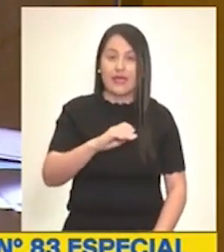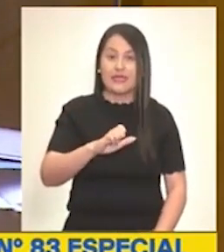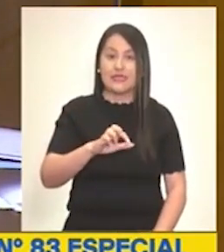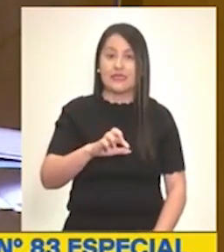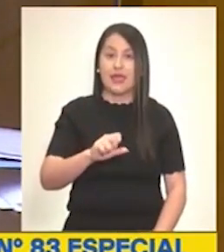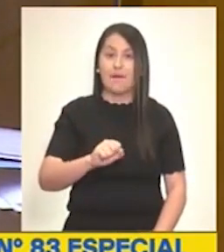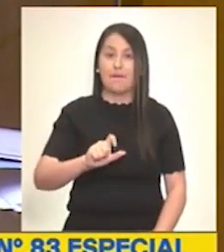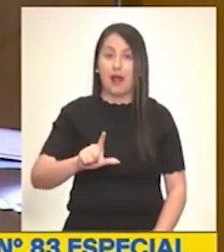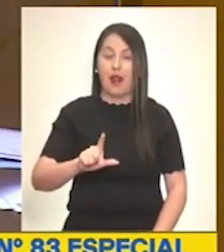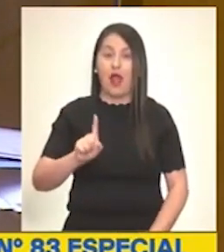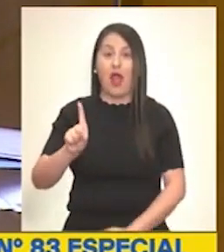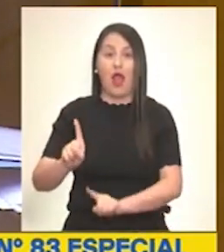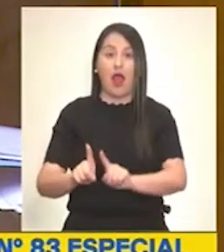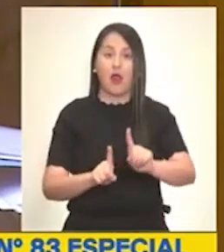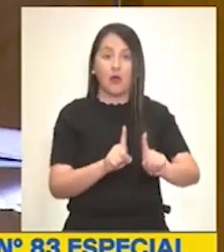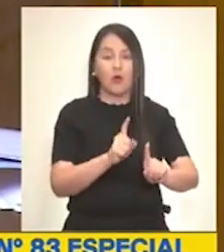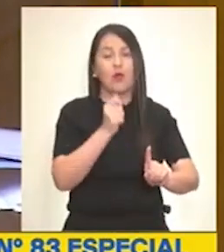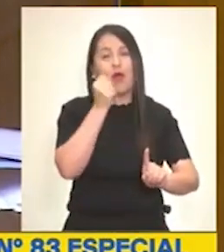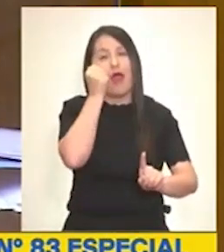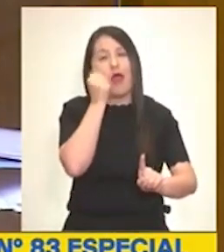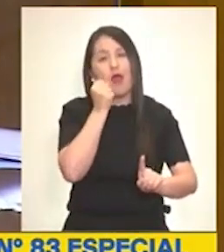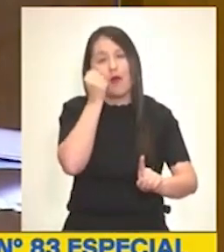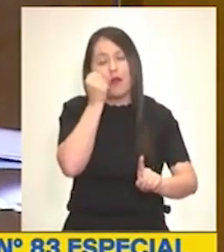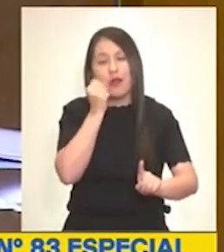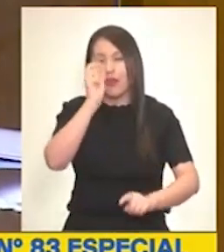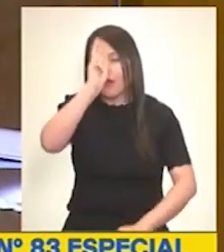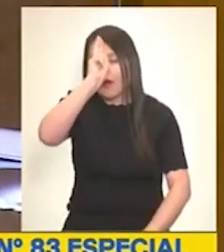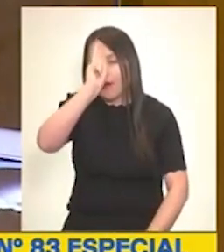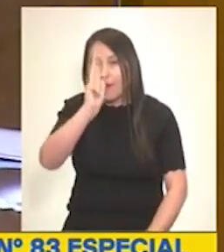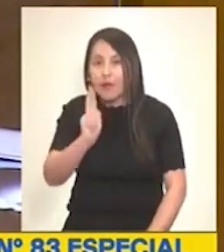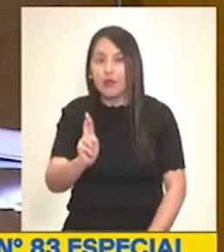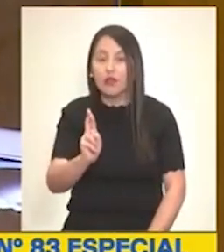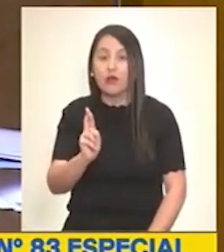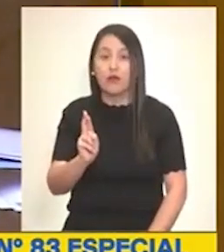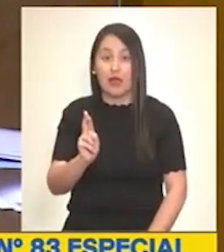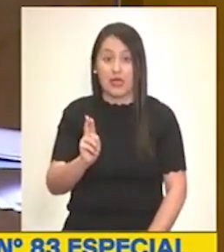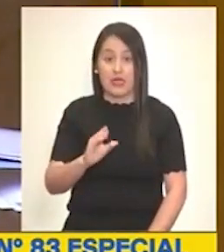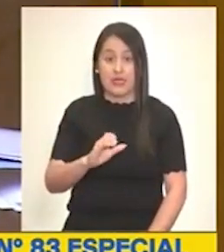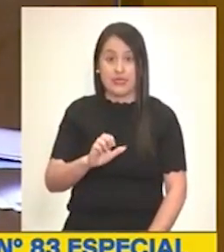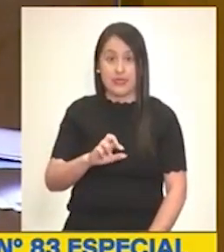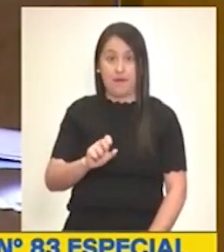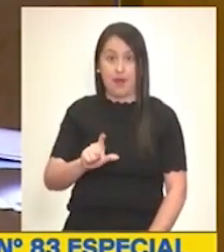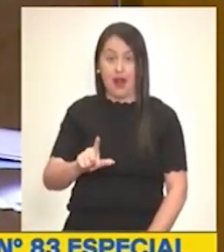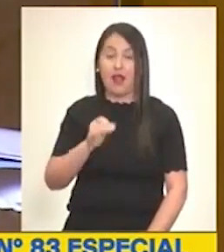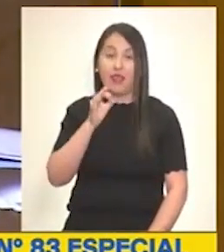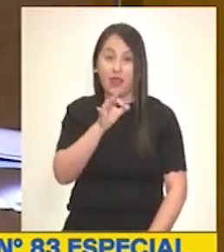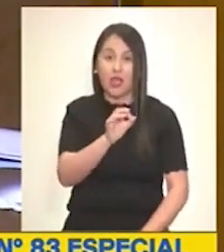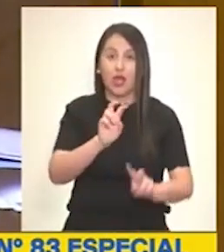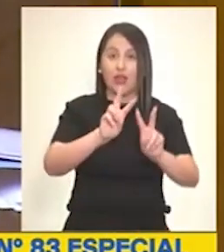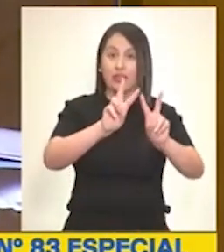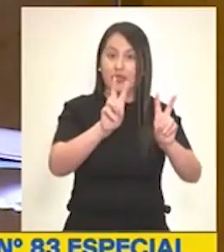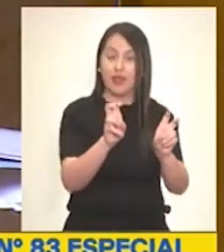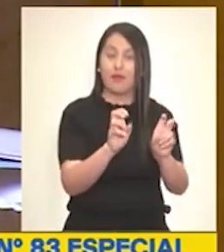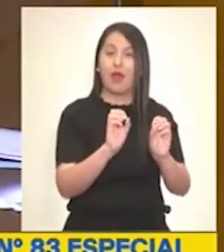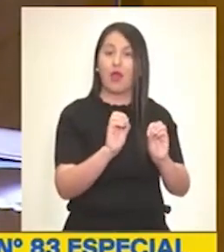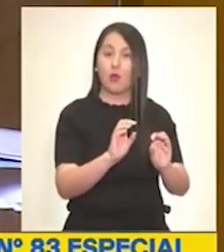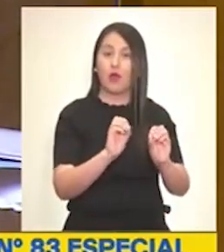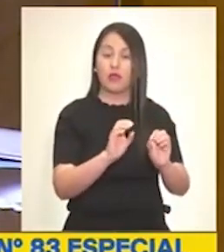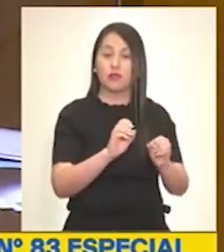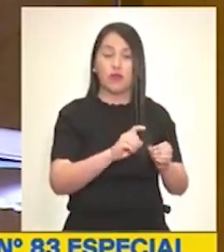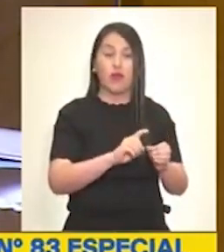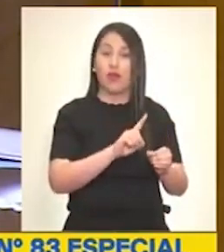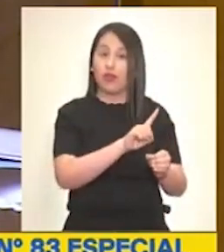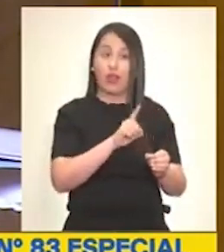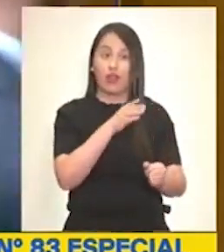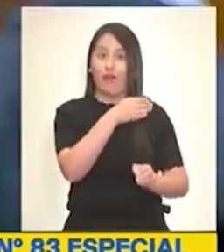organismo el cual alguno le tiene un especial cariño afecto y respeto señaló que en el tema educacional del ausentismo estamos